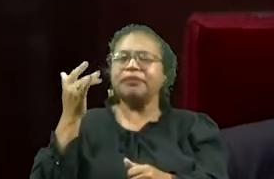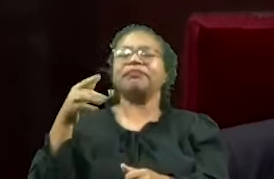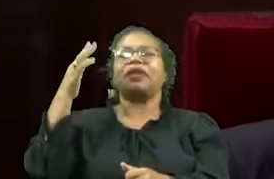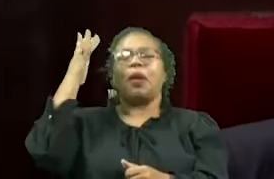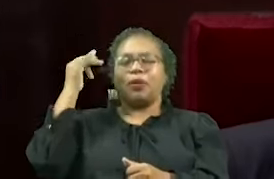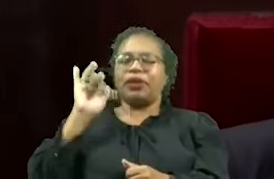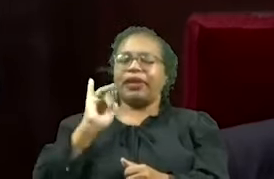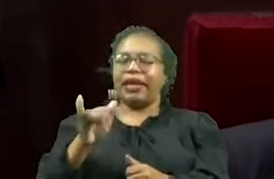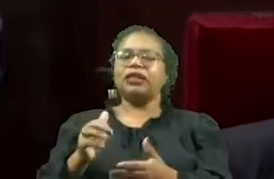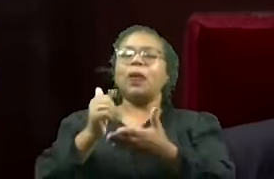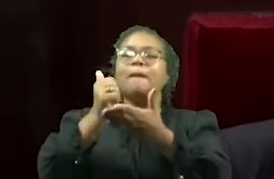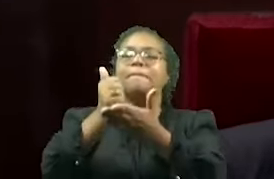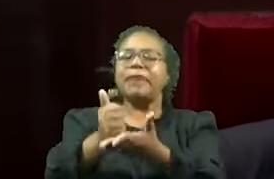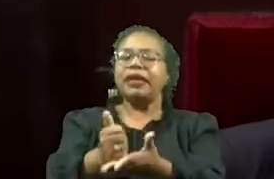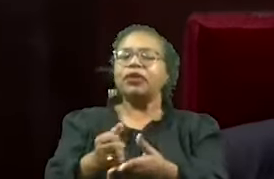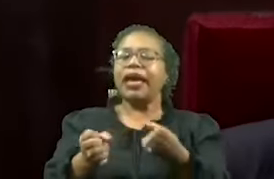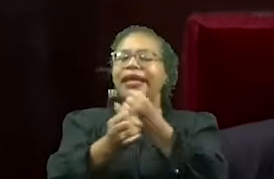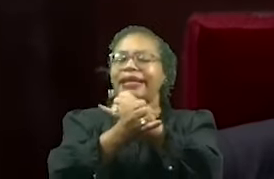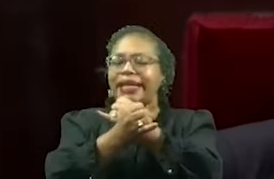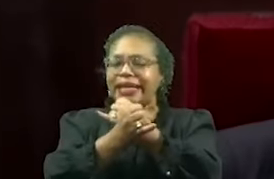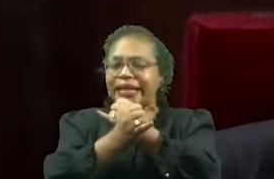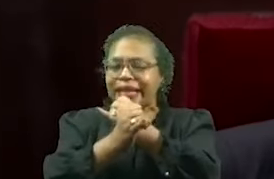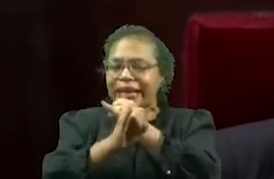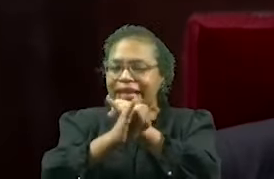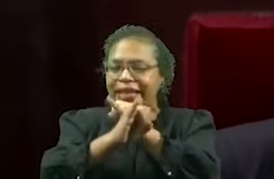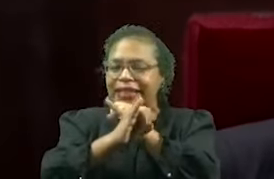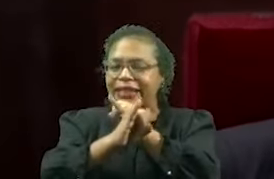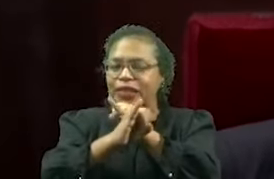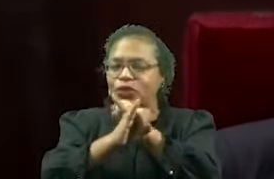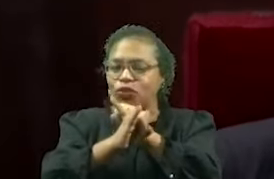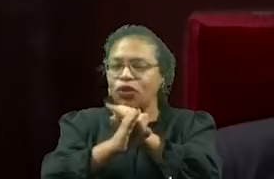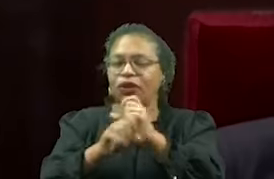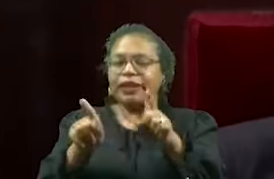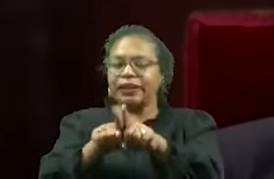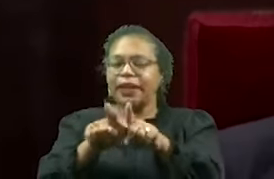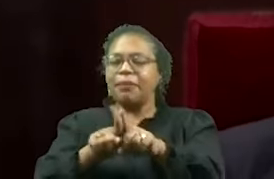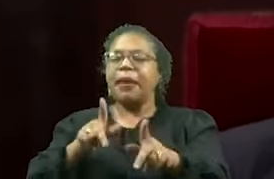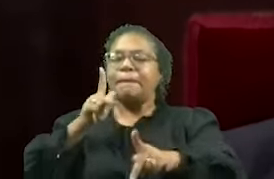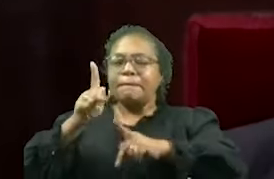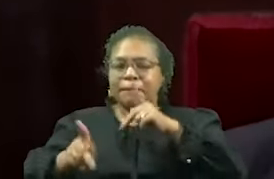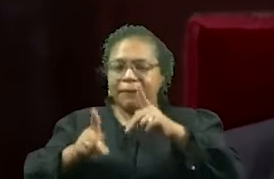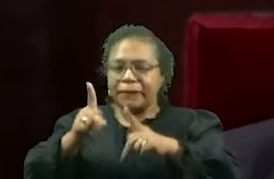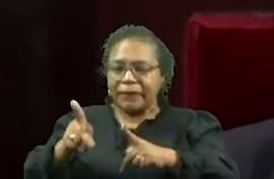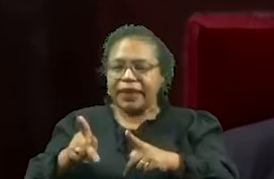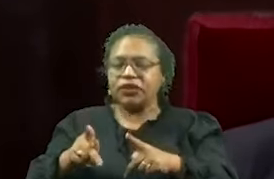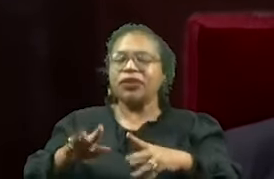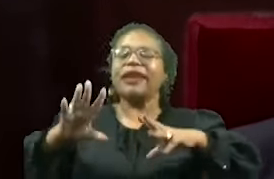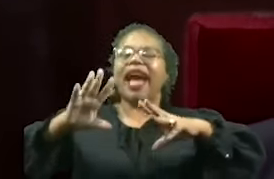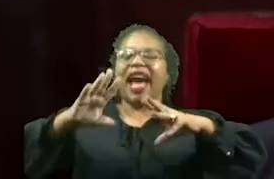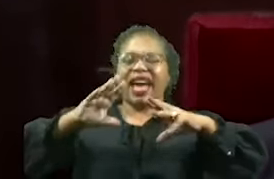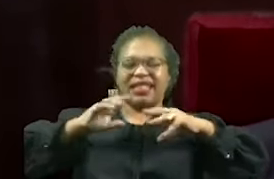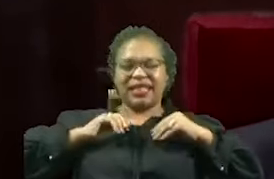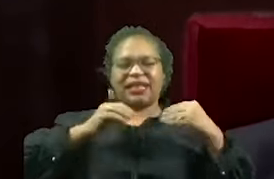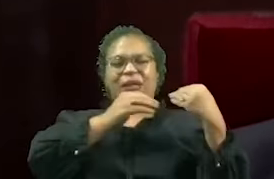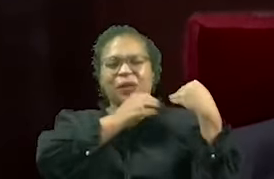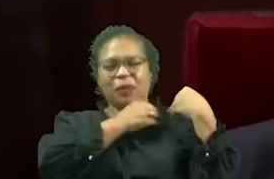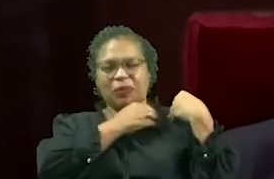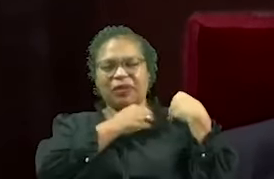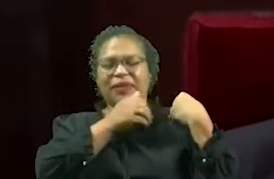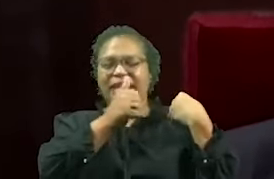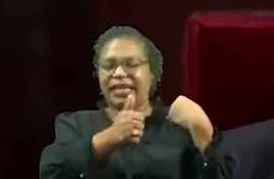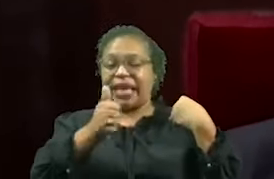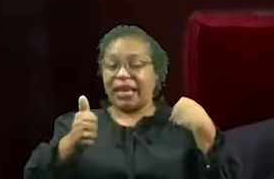nación es tiempo de construir un futuro en el que cada presidente que ASUME el cargo lo haga con el compromiso